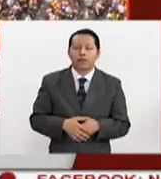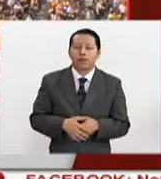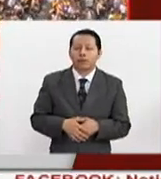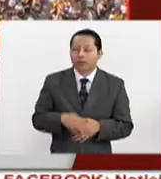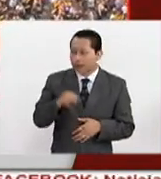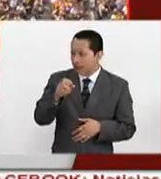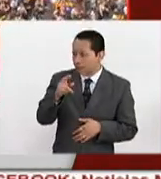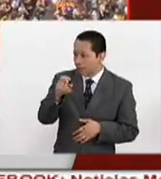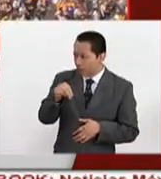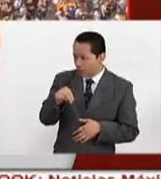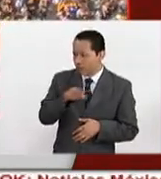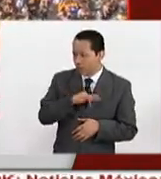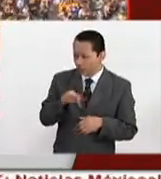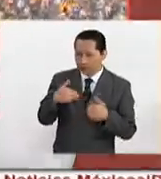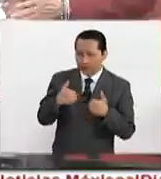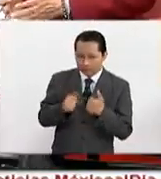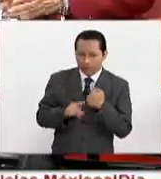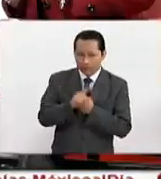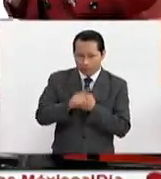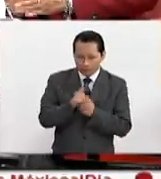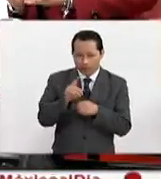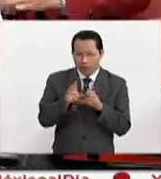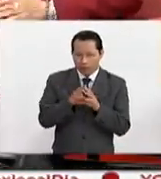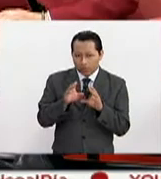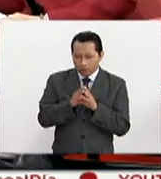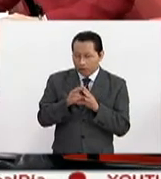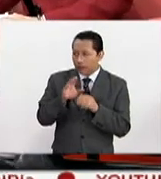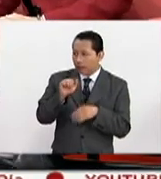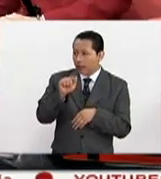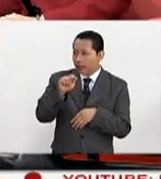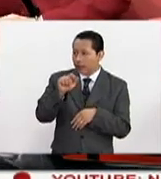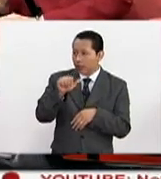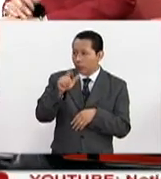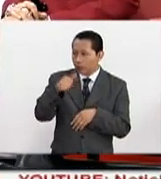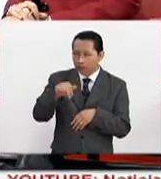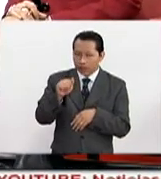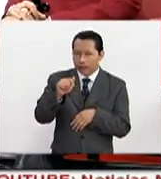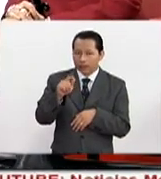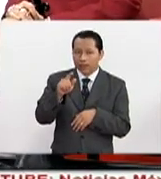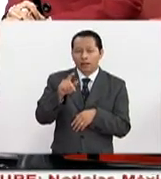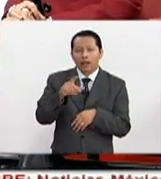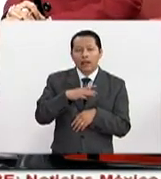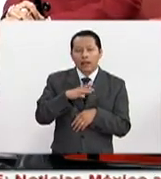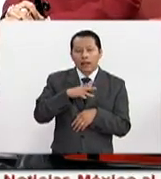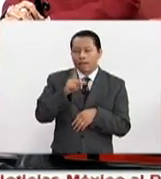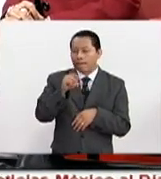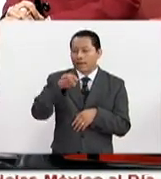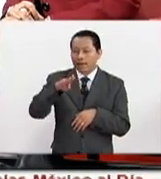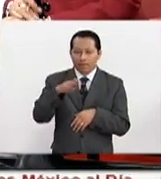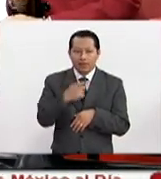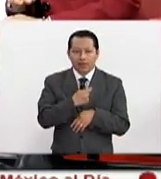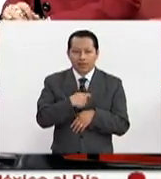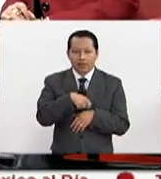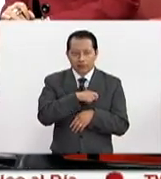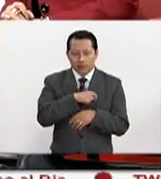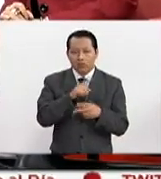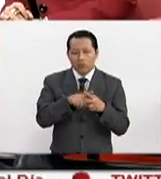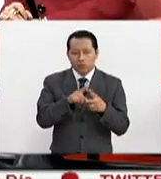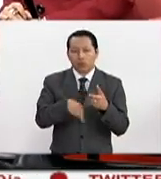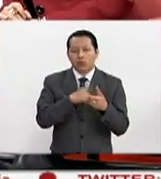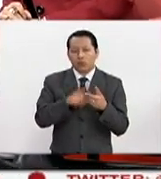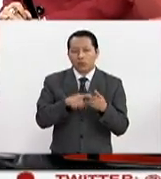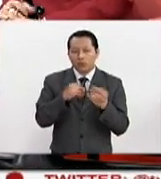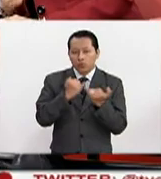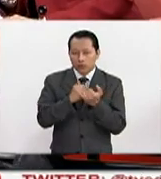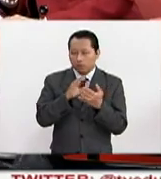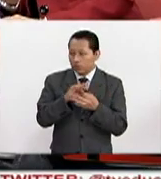entender este conflicto o tratarlo de entender es, ¿Cataluña qué representa, por ejemplo, del PIB de España? Eso por un lado. Y también que